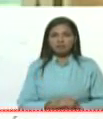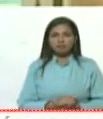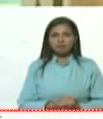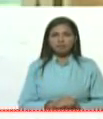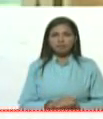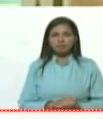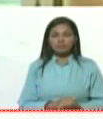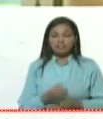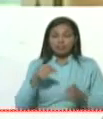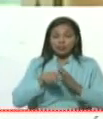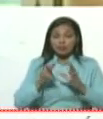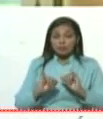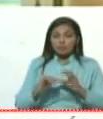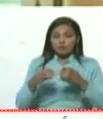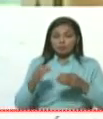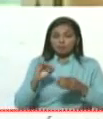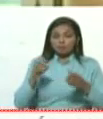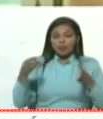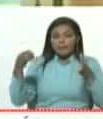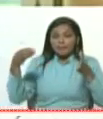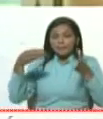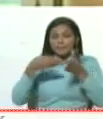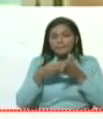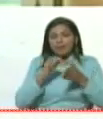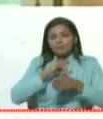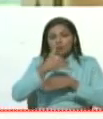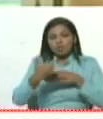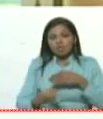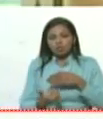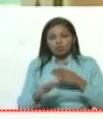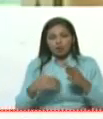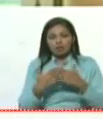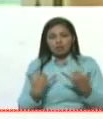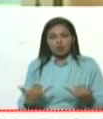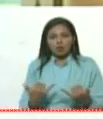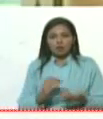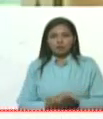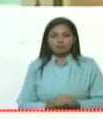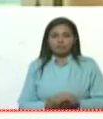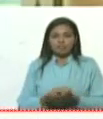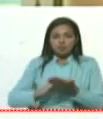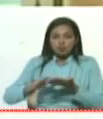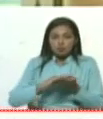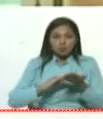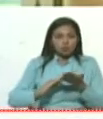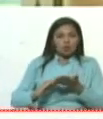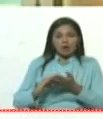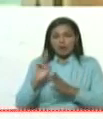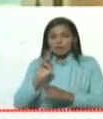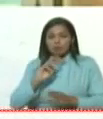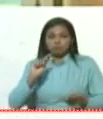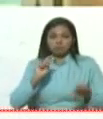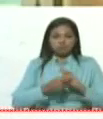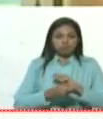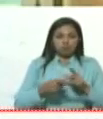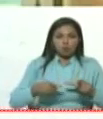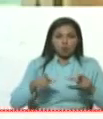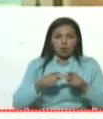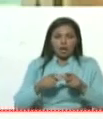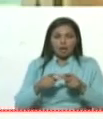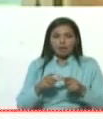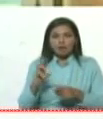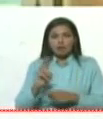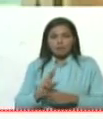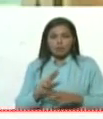A través de estos 1000 proyectos de autogestión enfocados en recuperar, mejorar o transformar espacios comunes